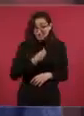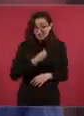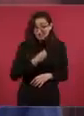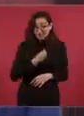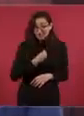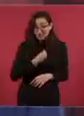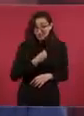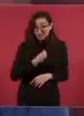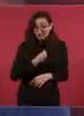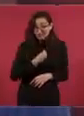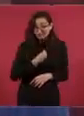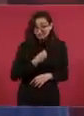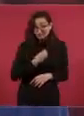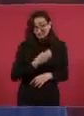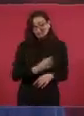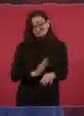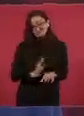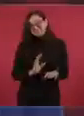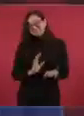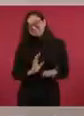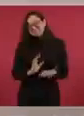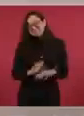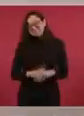la frontera cerrada